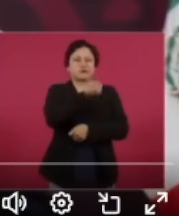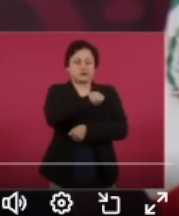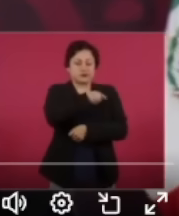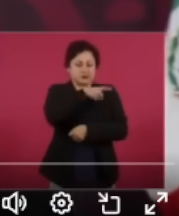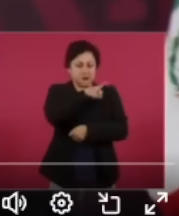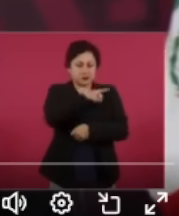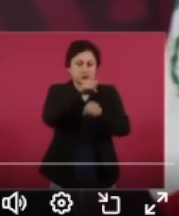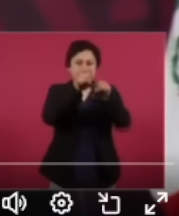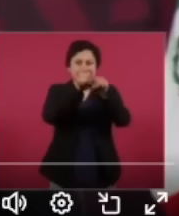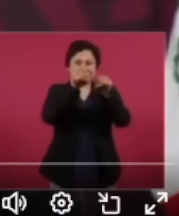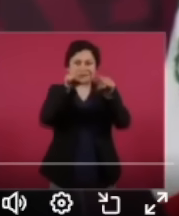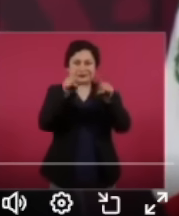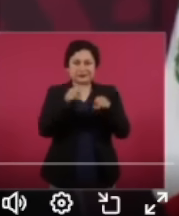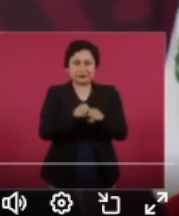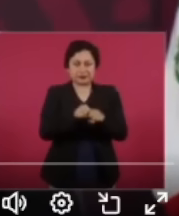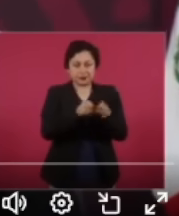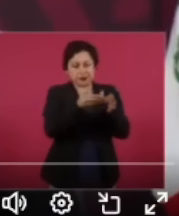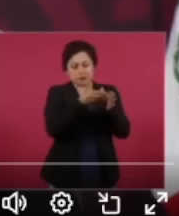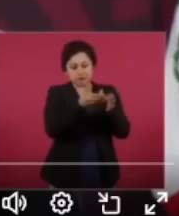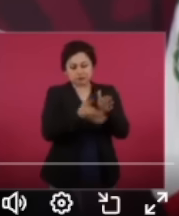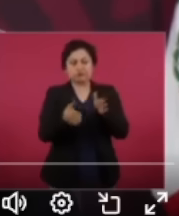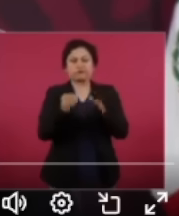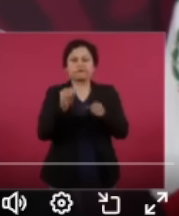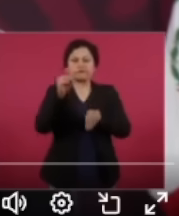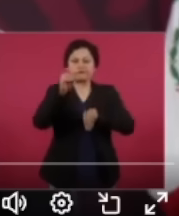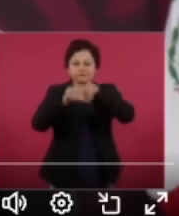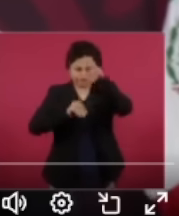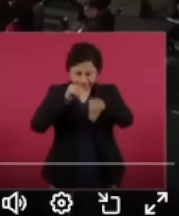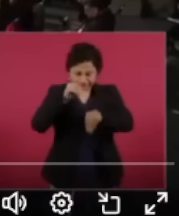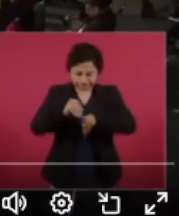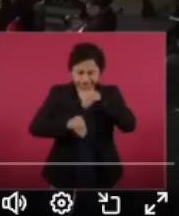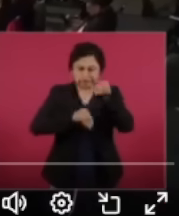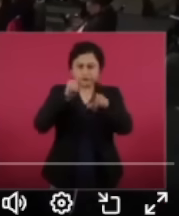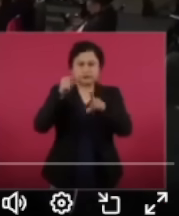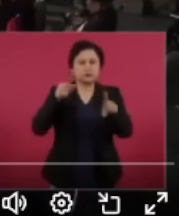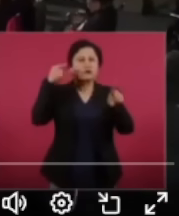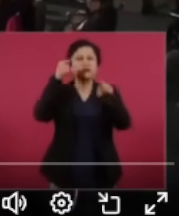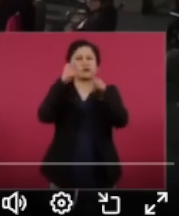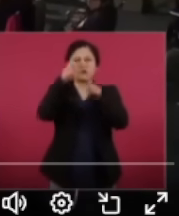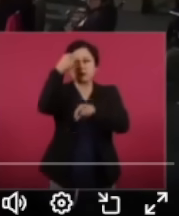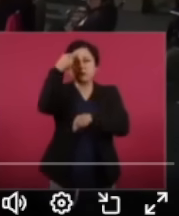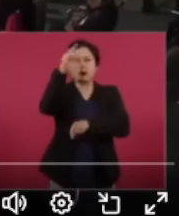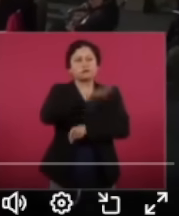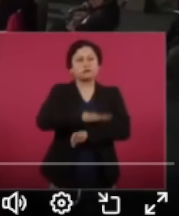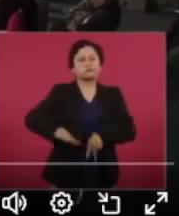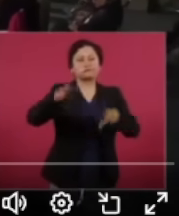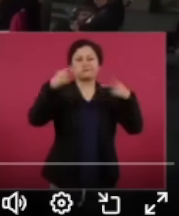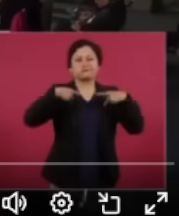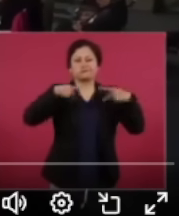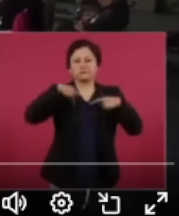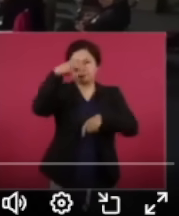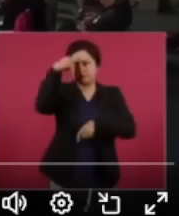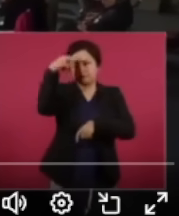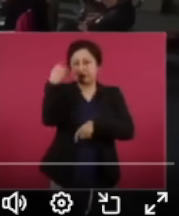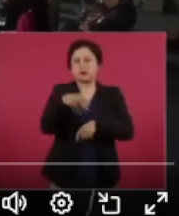salud En beneficio de todos los mexicanos